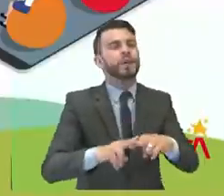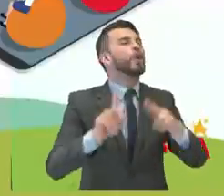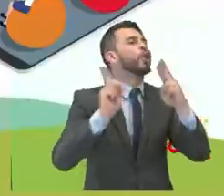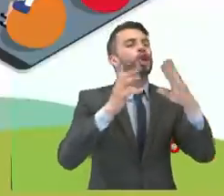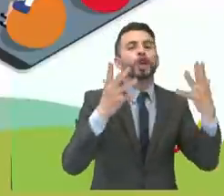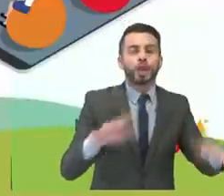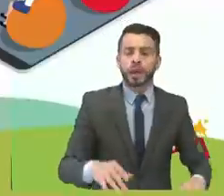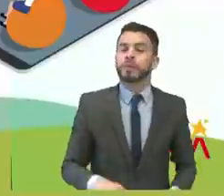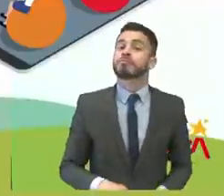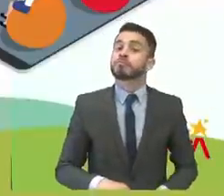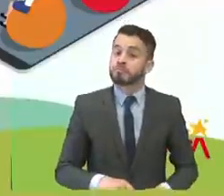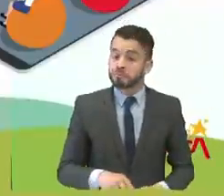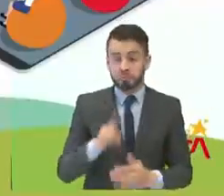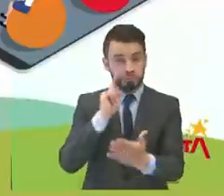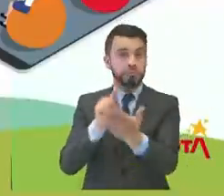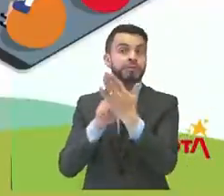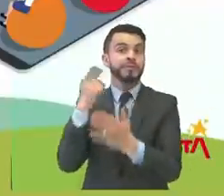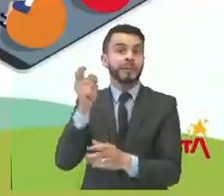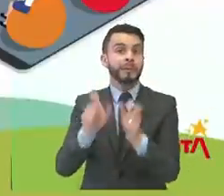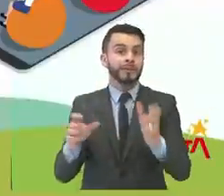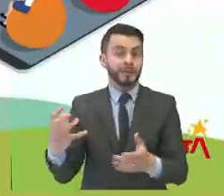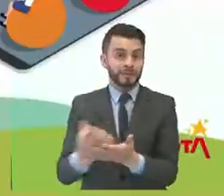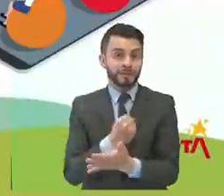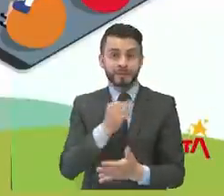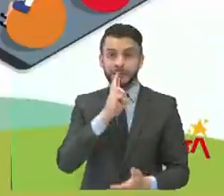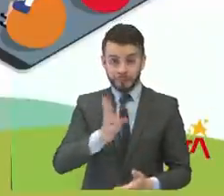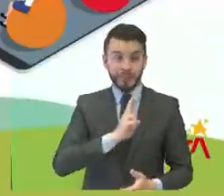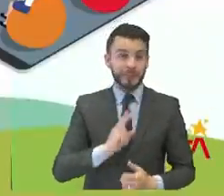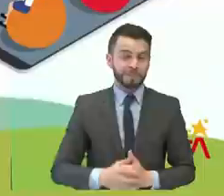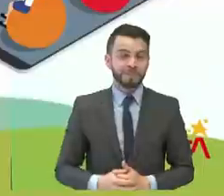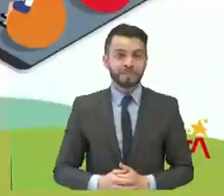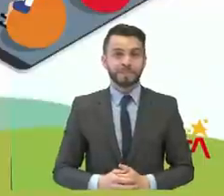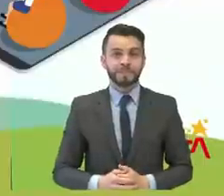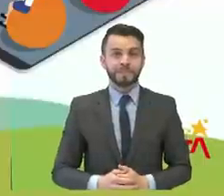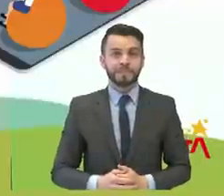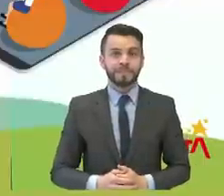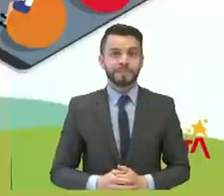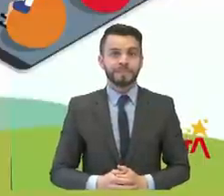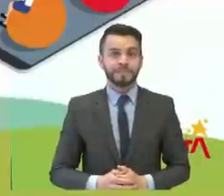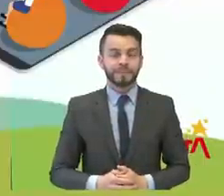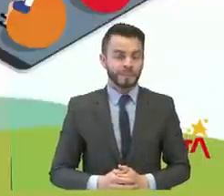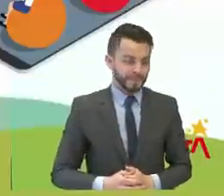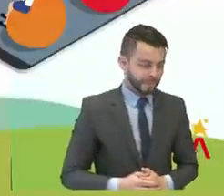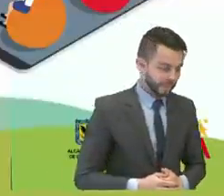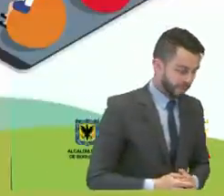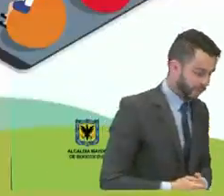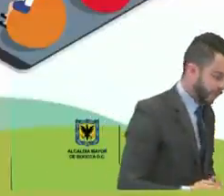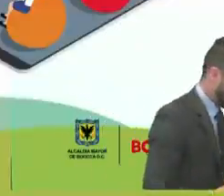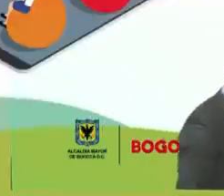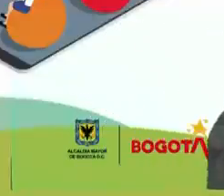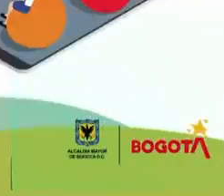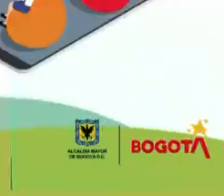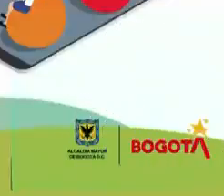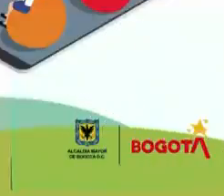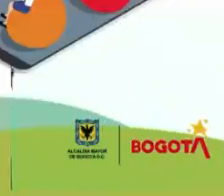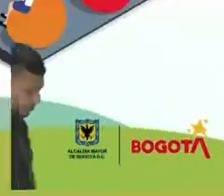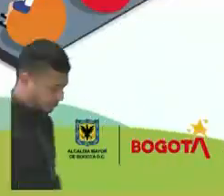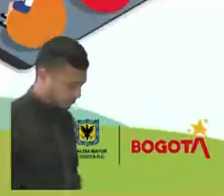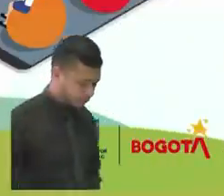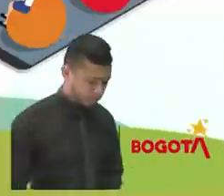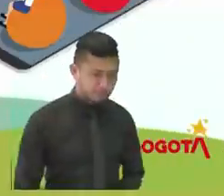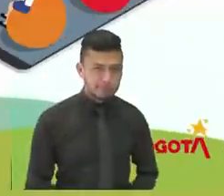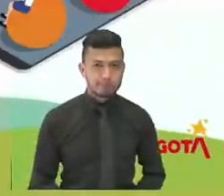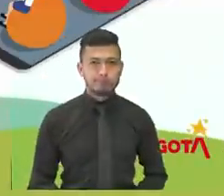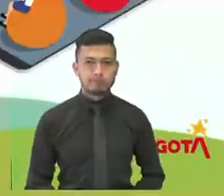transporte público. Quiere un corredor multimodal como consecuencia de lo anterior. Queremos peatones, queremos